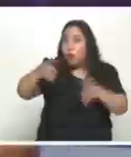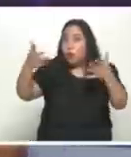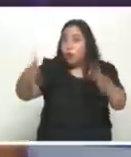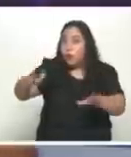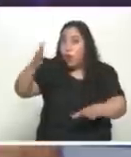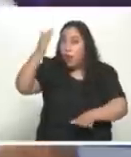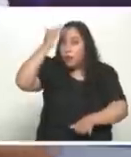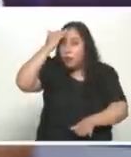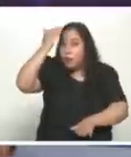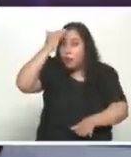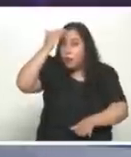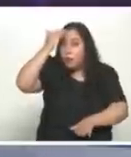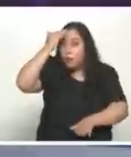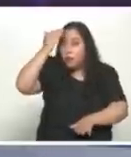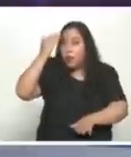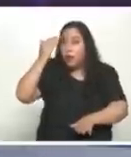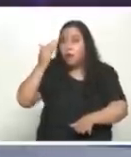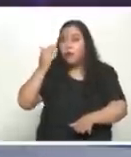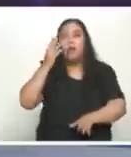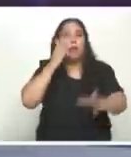Orlando, quien solo era